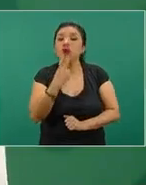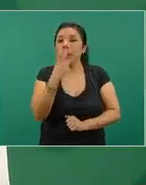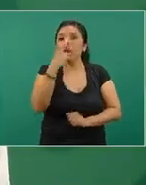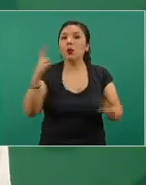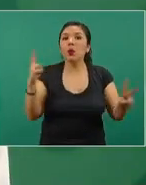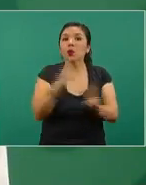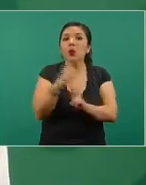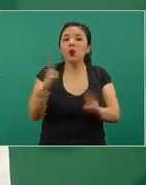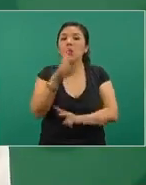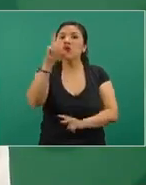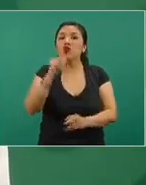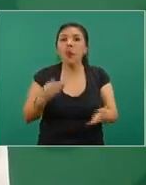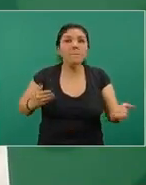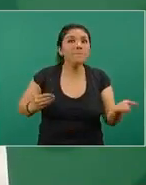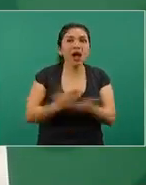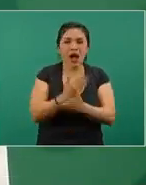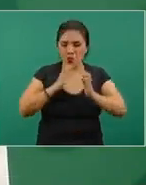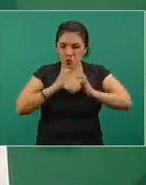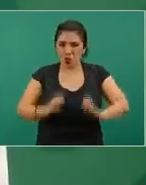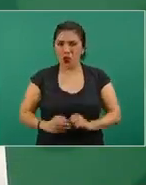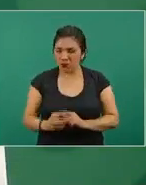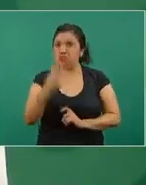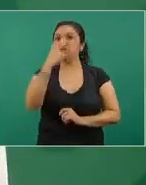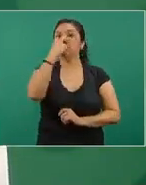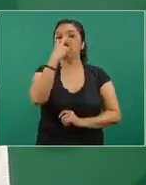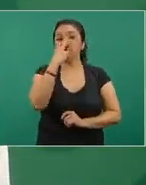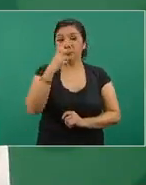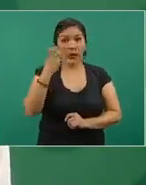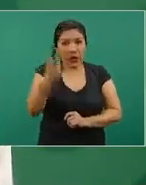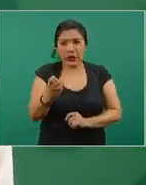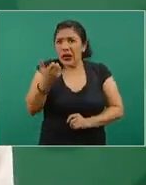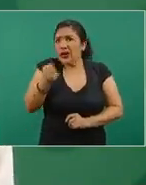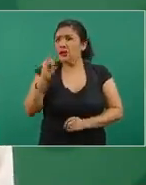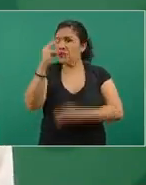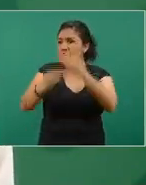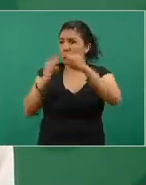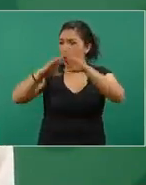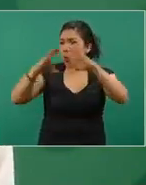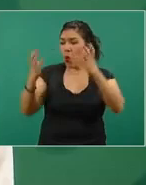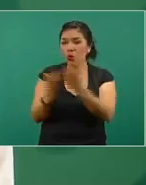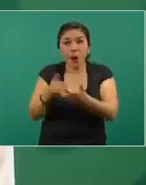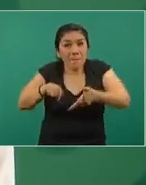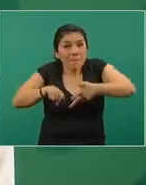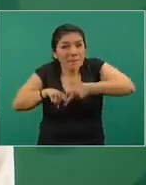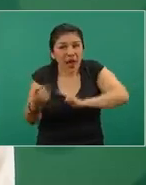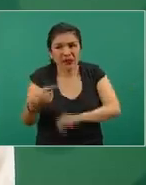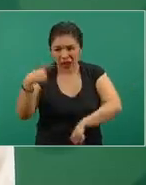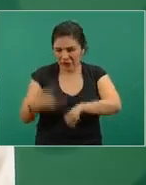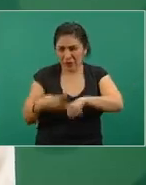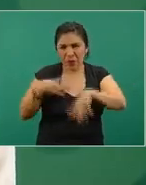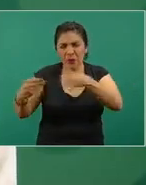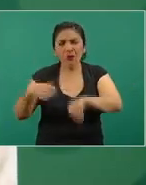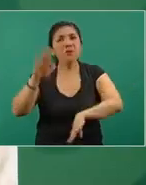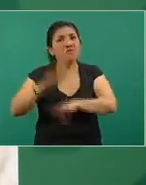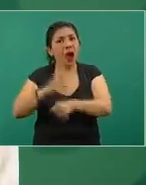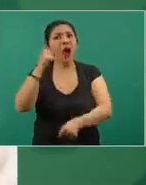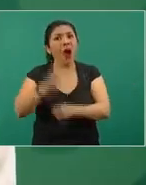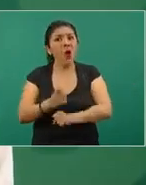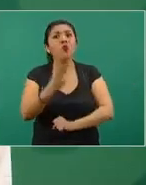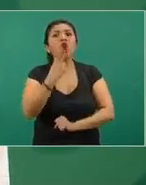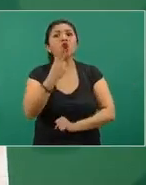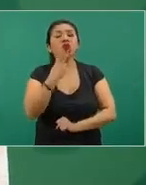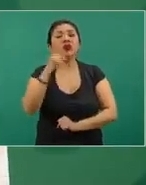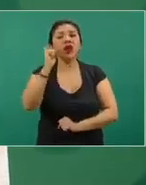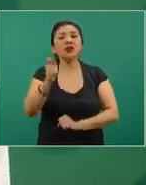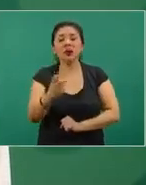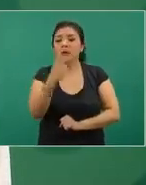invasiva. Al inicio de la epidemia, no solamente en México, sino en general en el mundo, había cierta propensión a utilizar la